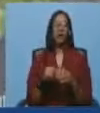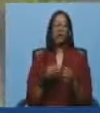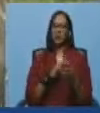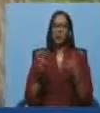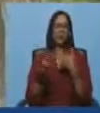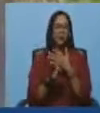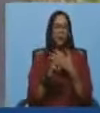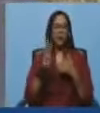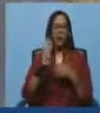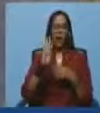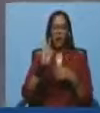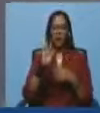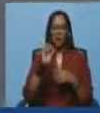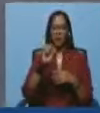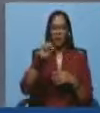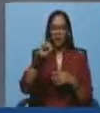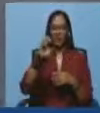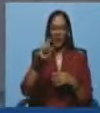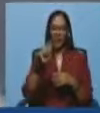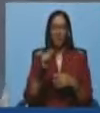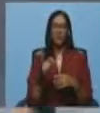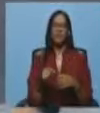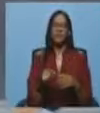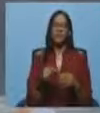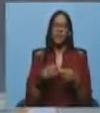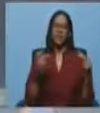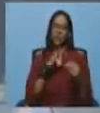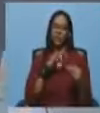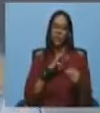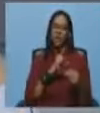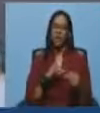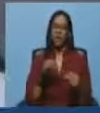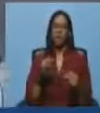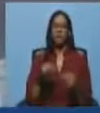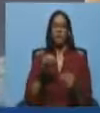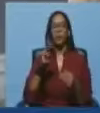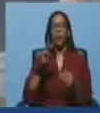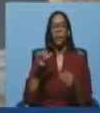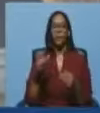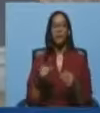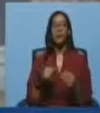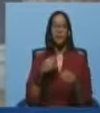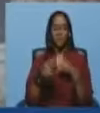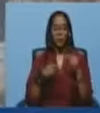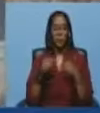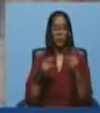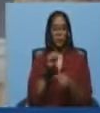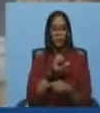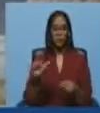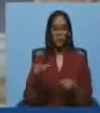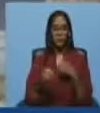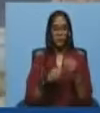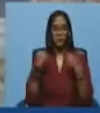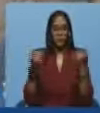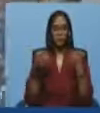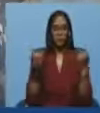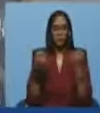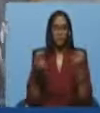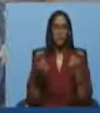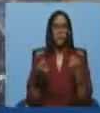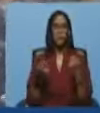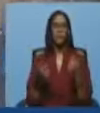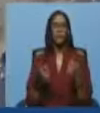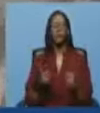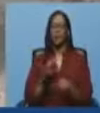que es 4F.net, todas sus redes sociales, arroba 4F web, saca un producto semanal, que es ese periódico que distribuíamos, pero ya